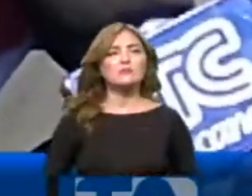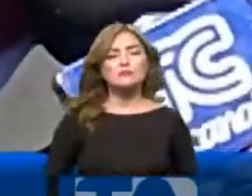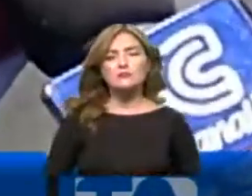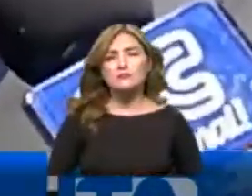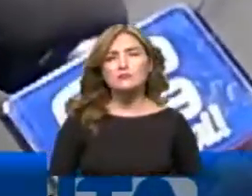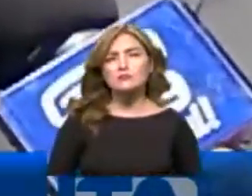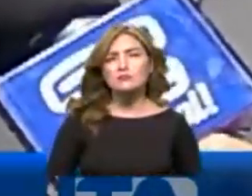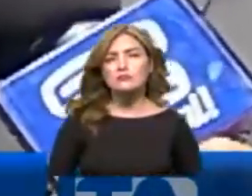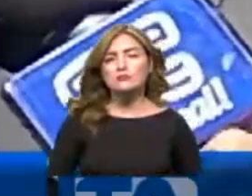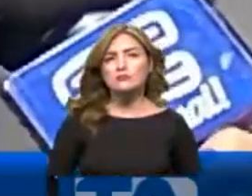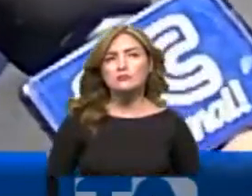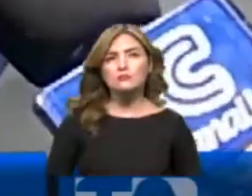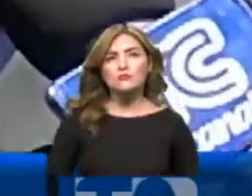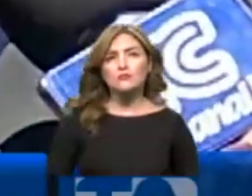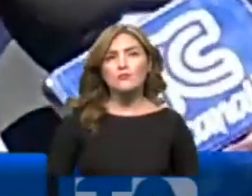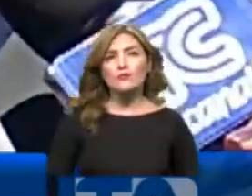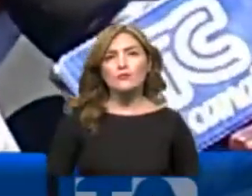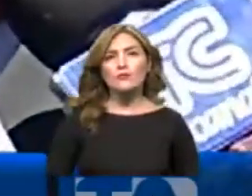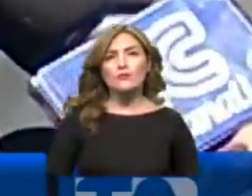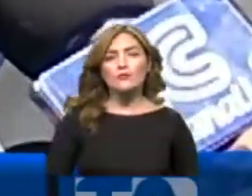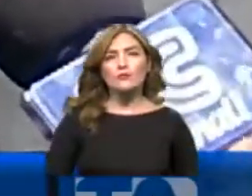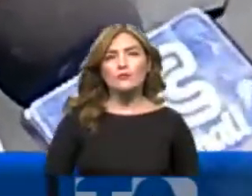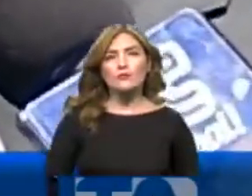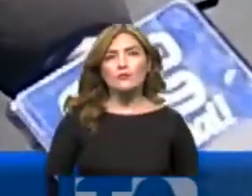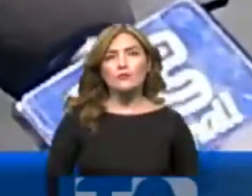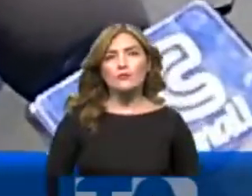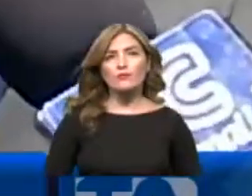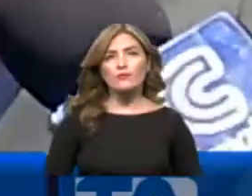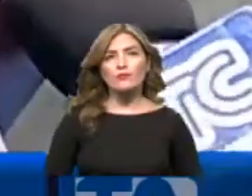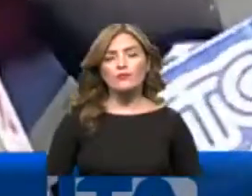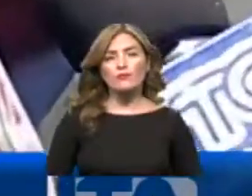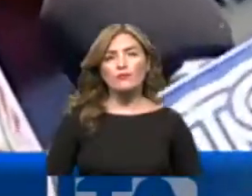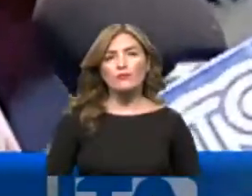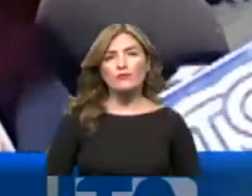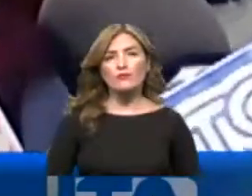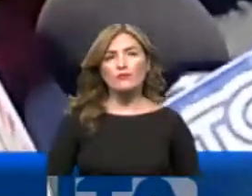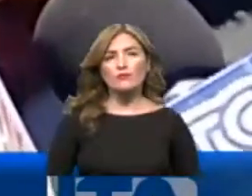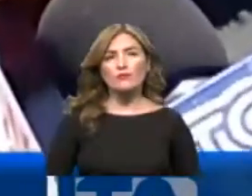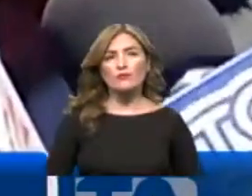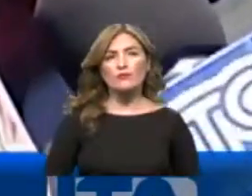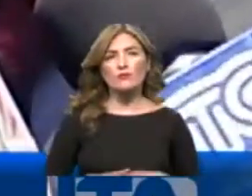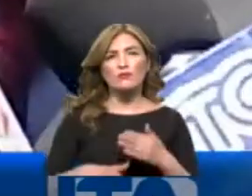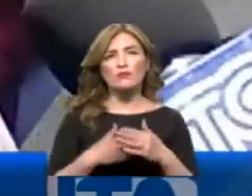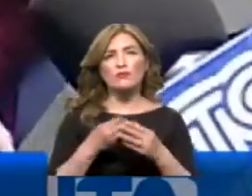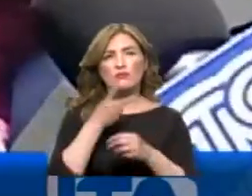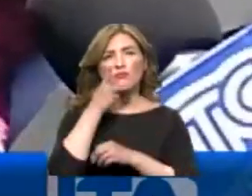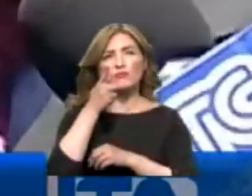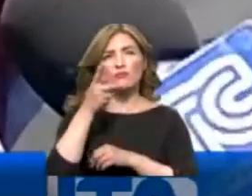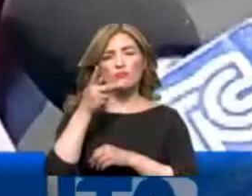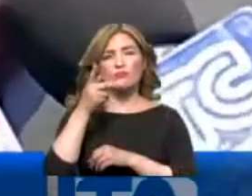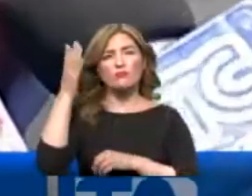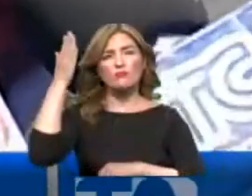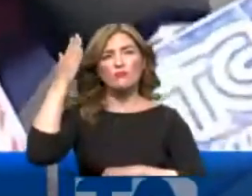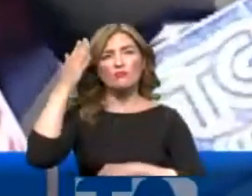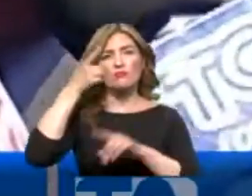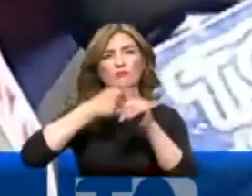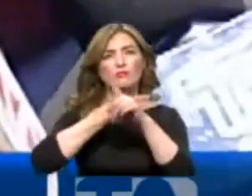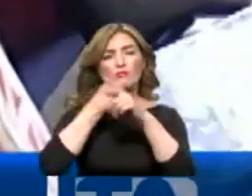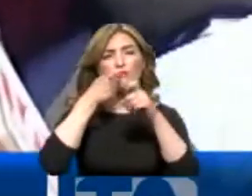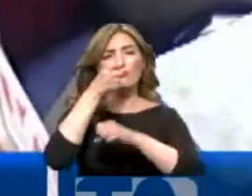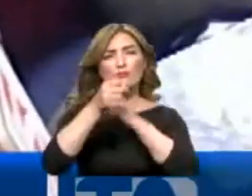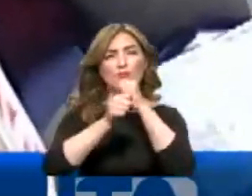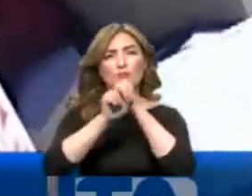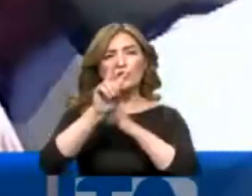qué? Porque como es de conocimiento público, esta de todo el Ministerio de Transporte, en marzo del